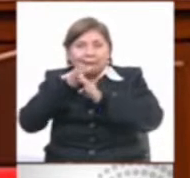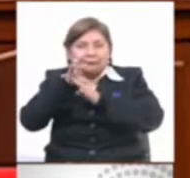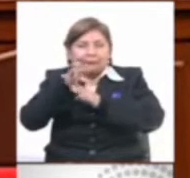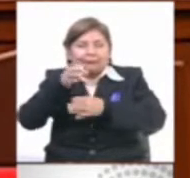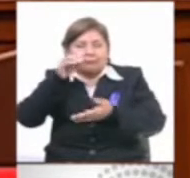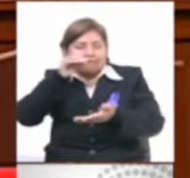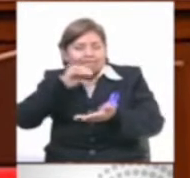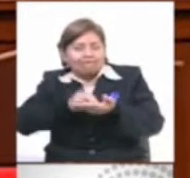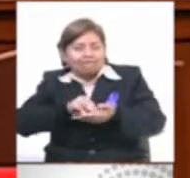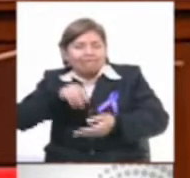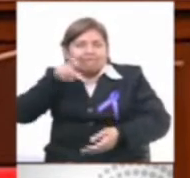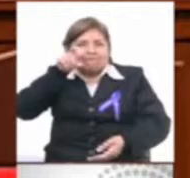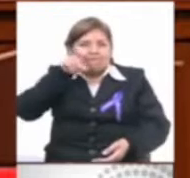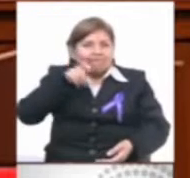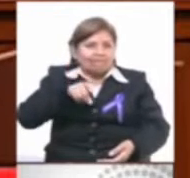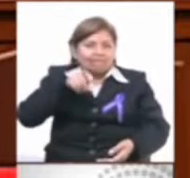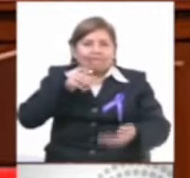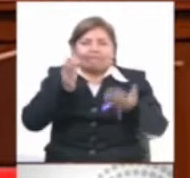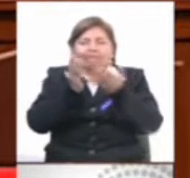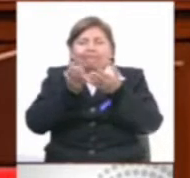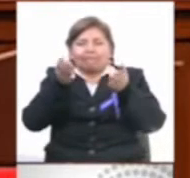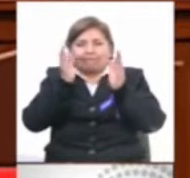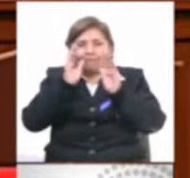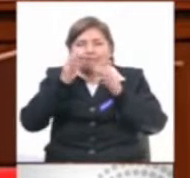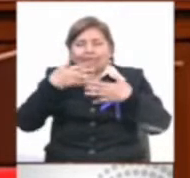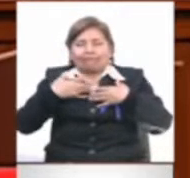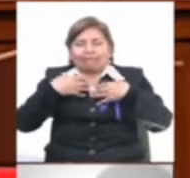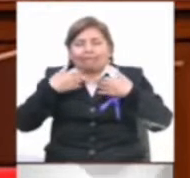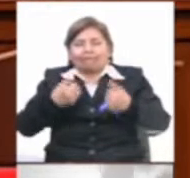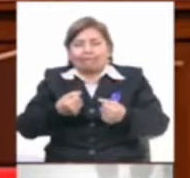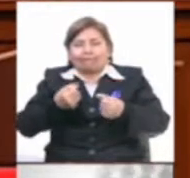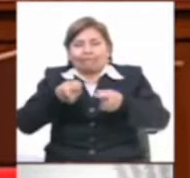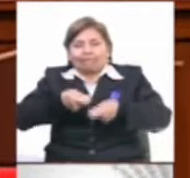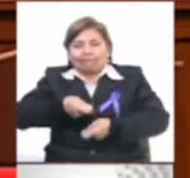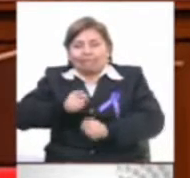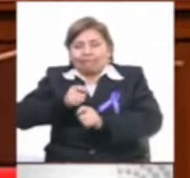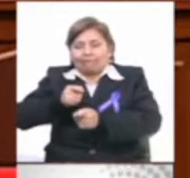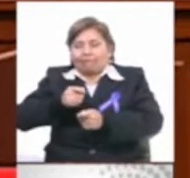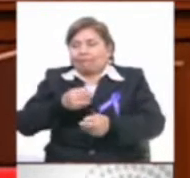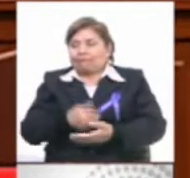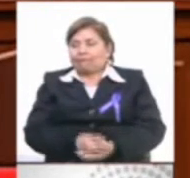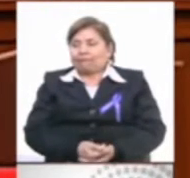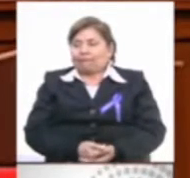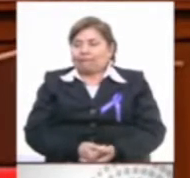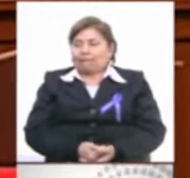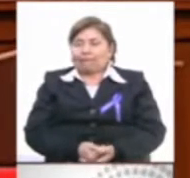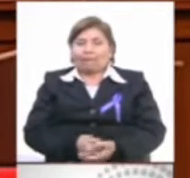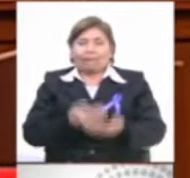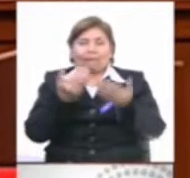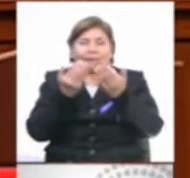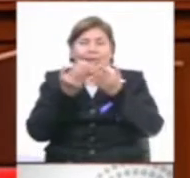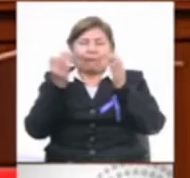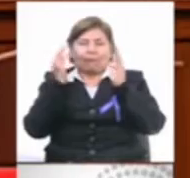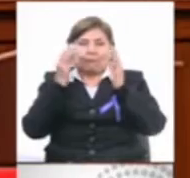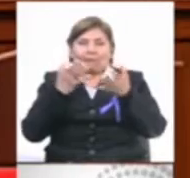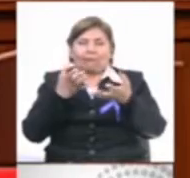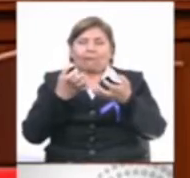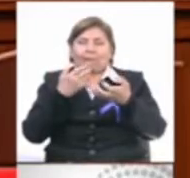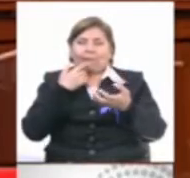más afectados: educación, salud, agricultura. En educación,